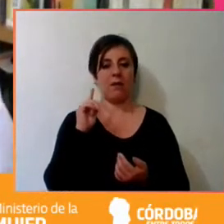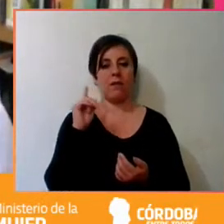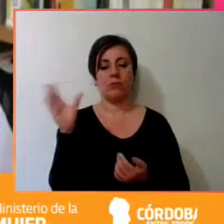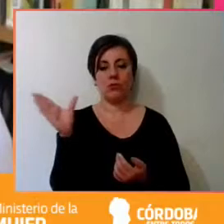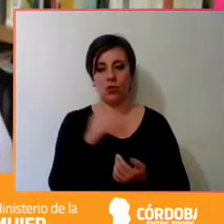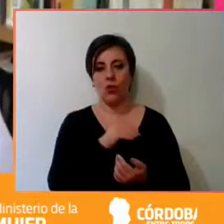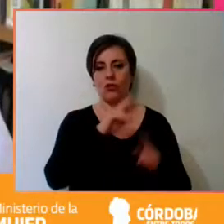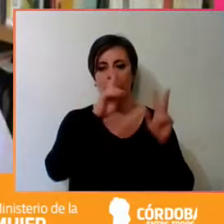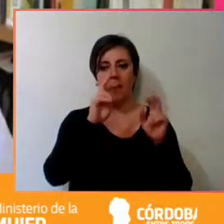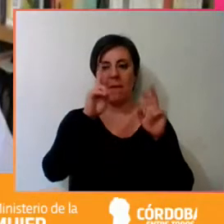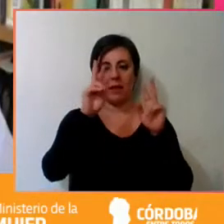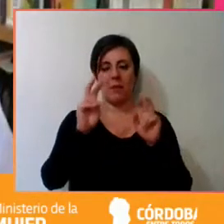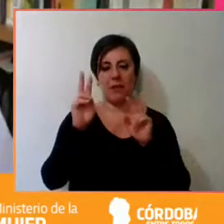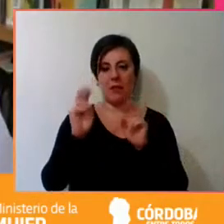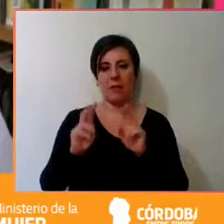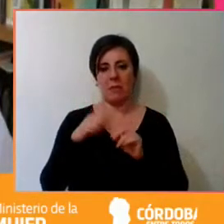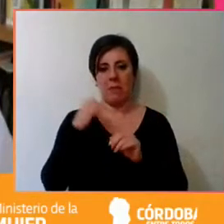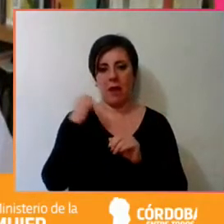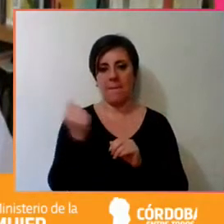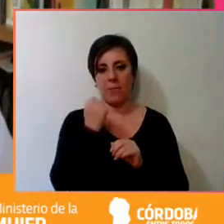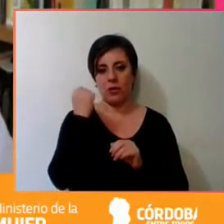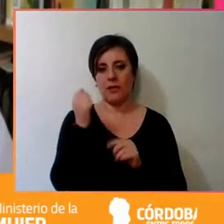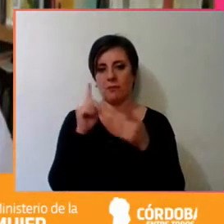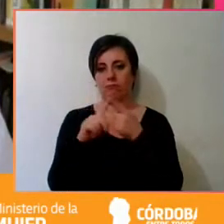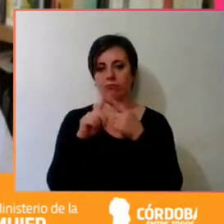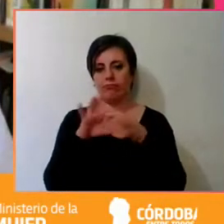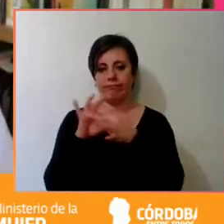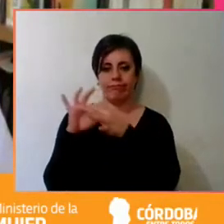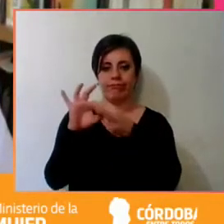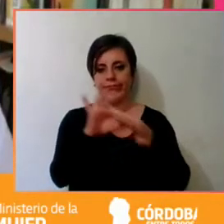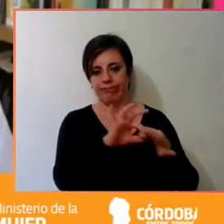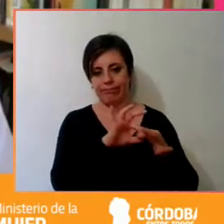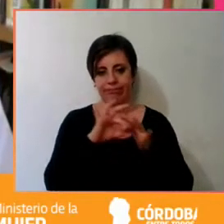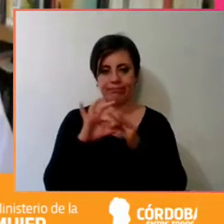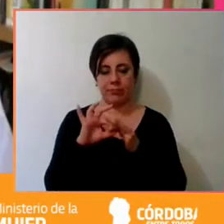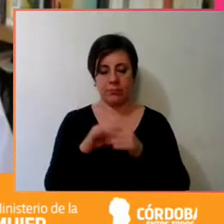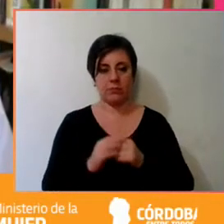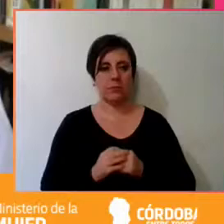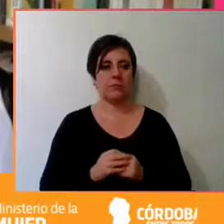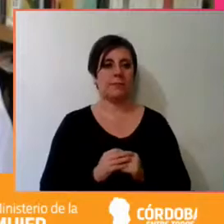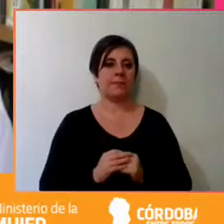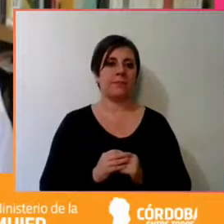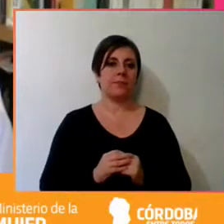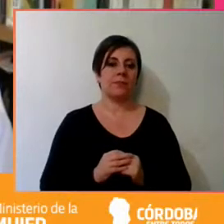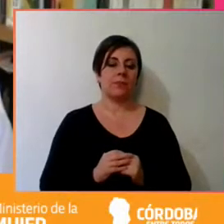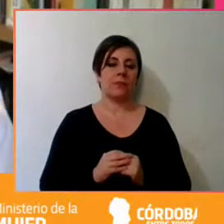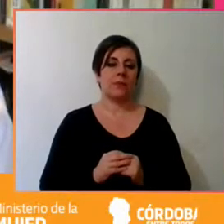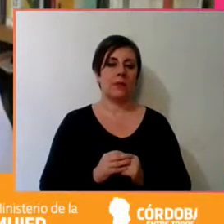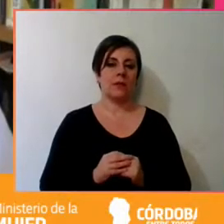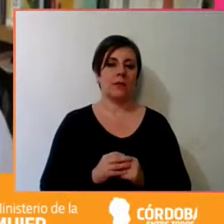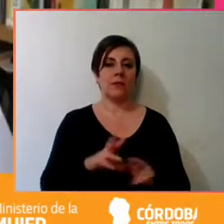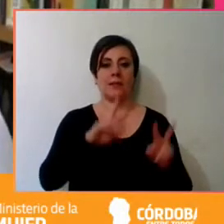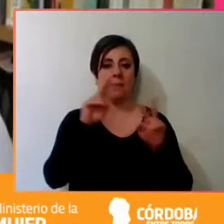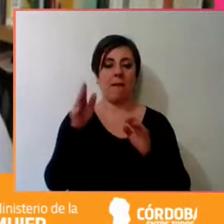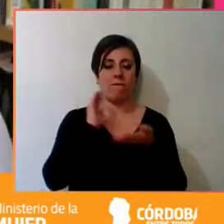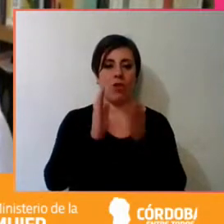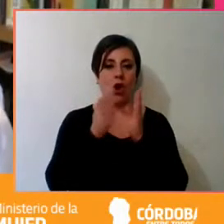varios temas importantes que están estrechamente entrelazados. El tema de la